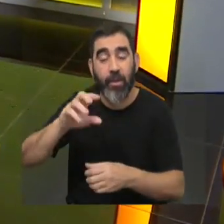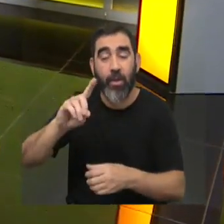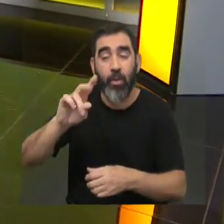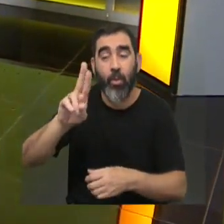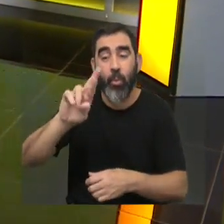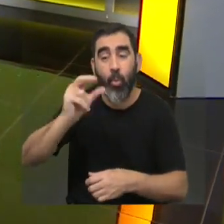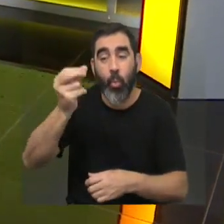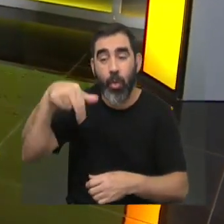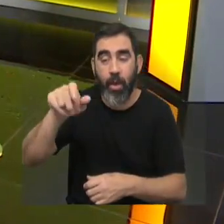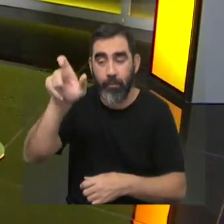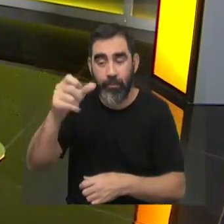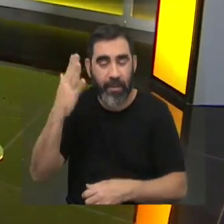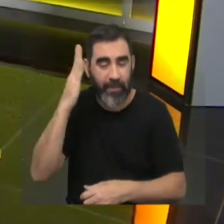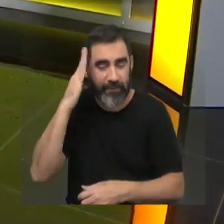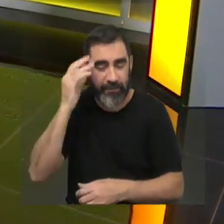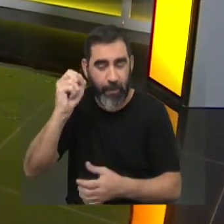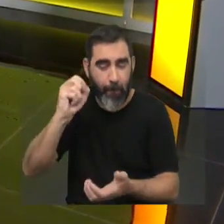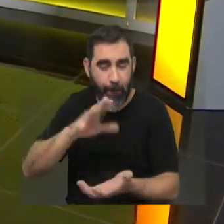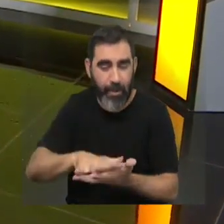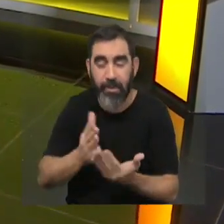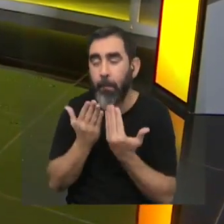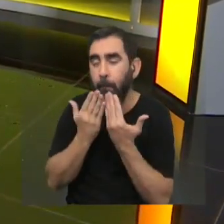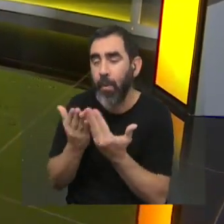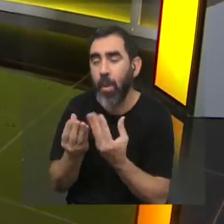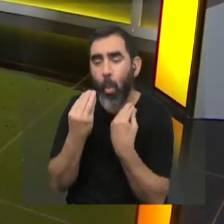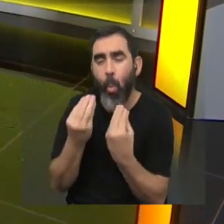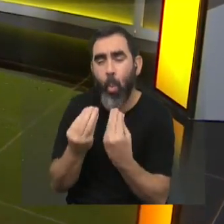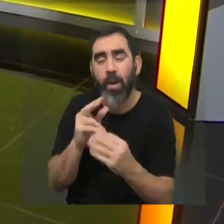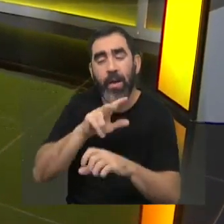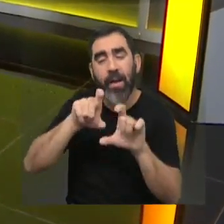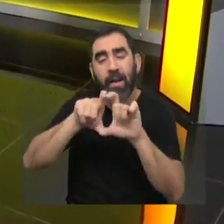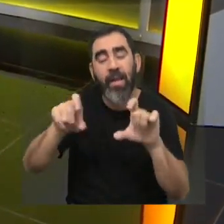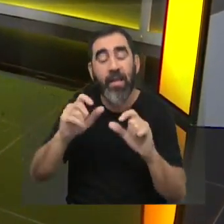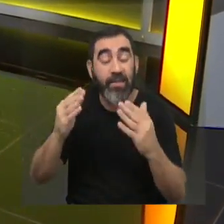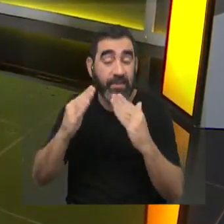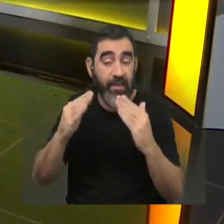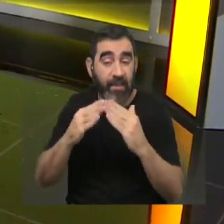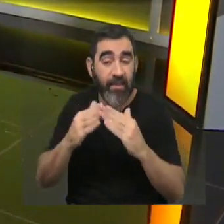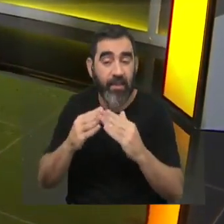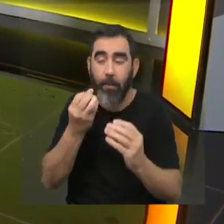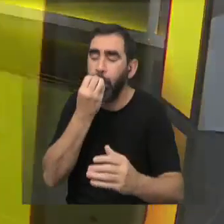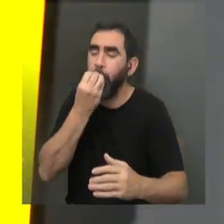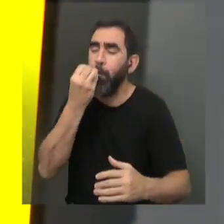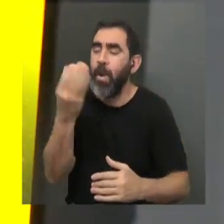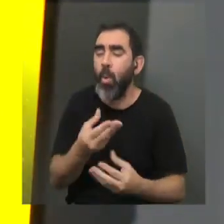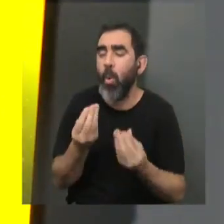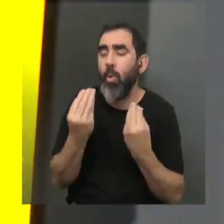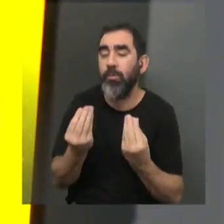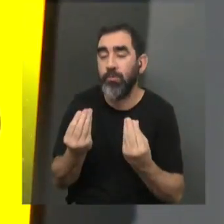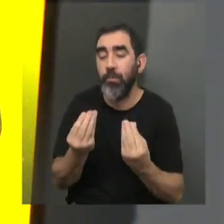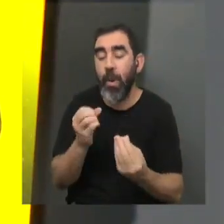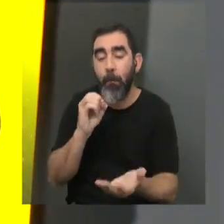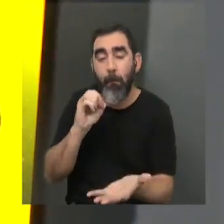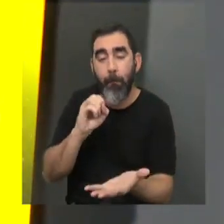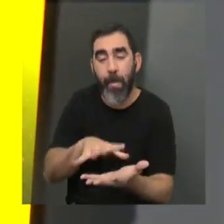nuestra manchóloga de cabecera, y le vamos a preguntar, bueno, ¿cuáles son las recetas caseras o cuál es la mejor receta casera para sacar